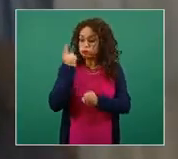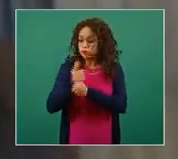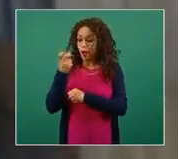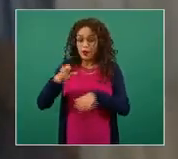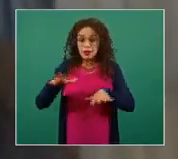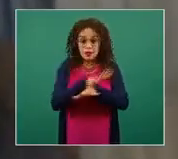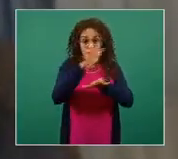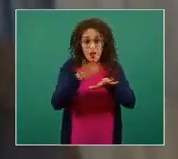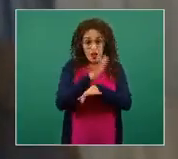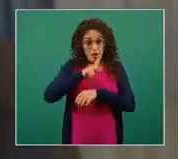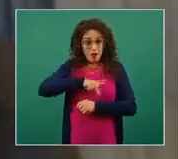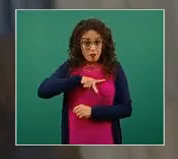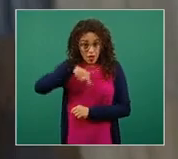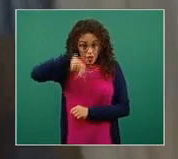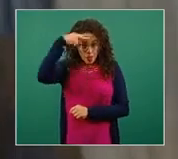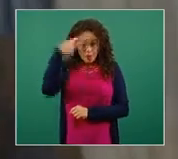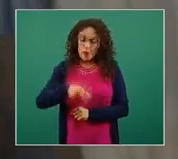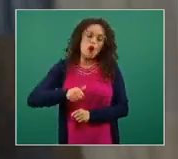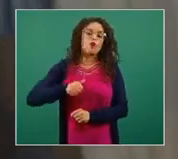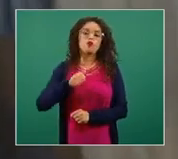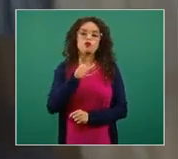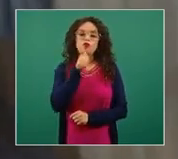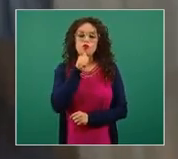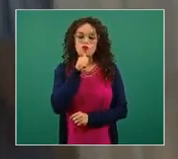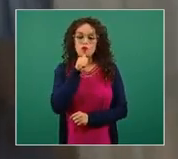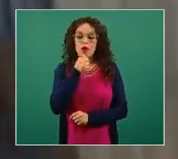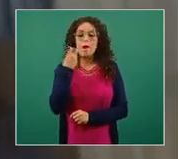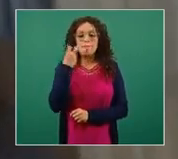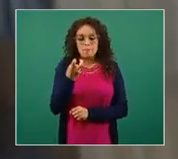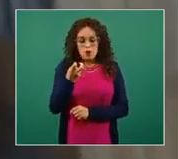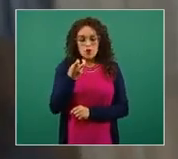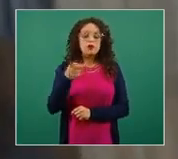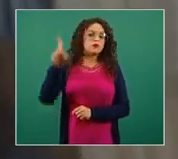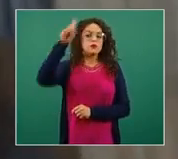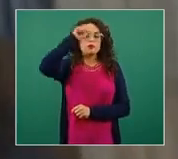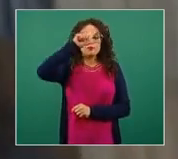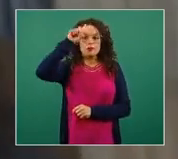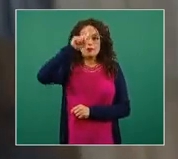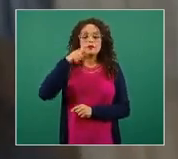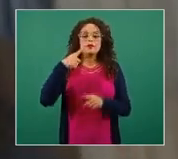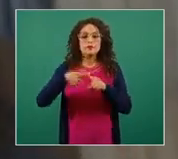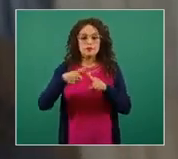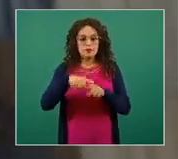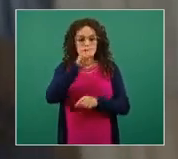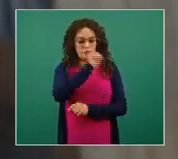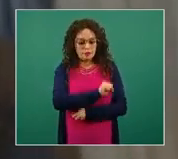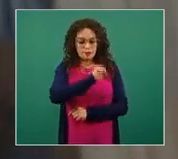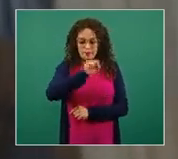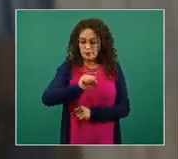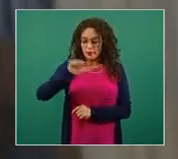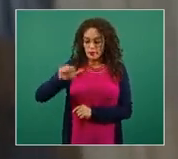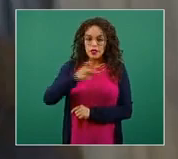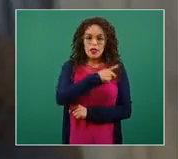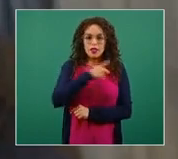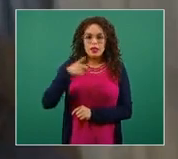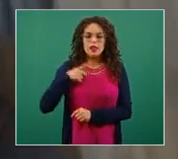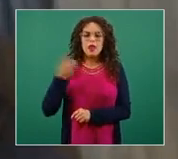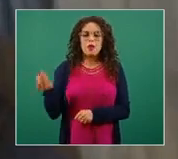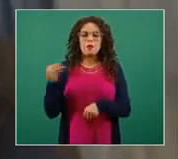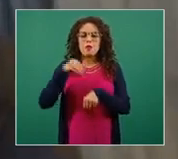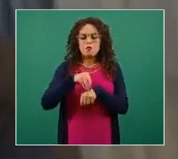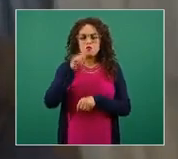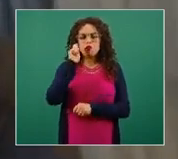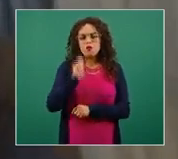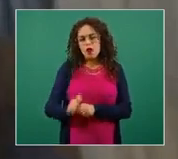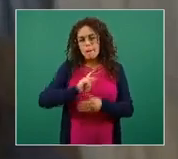Pero es verdad que también le recomendamos a la Secretaría de Salud establecer un programa de